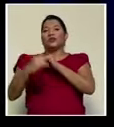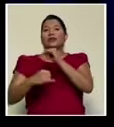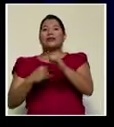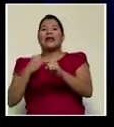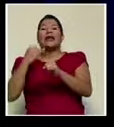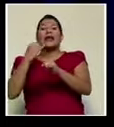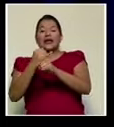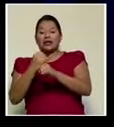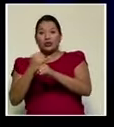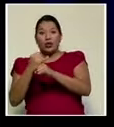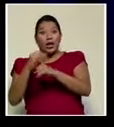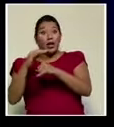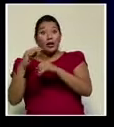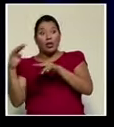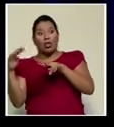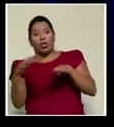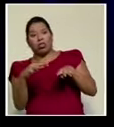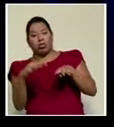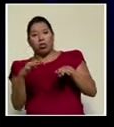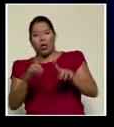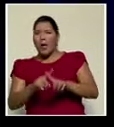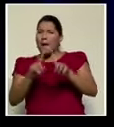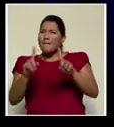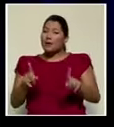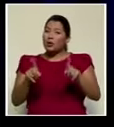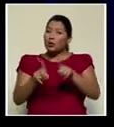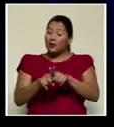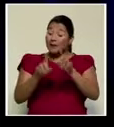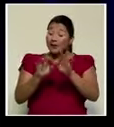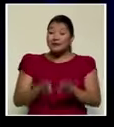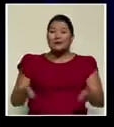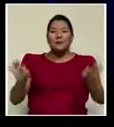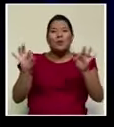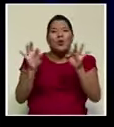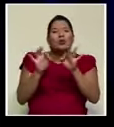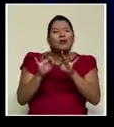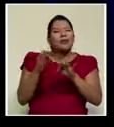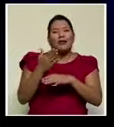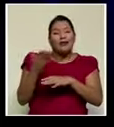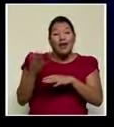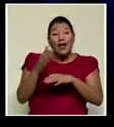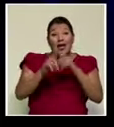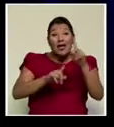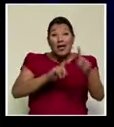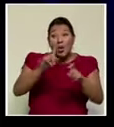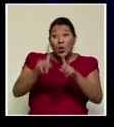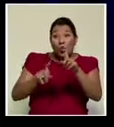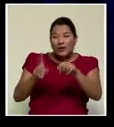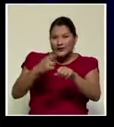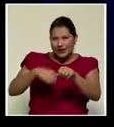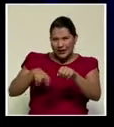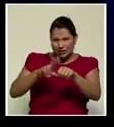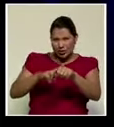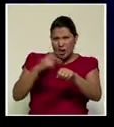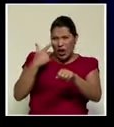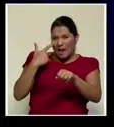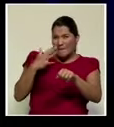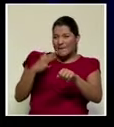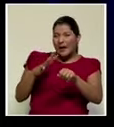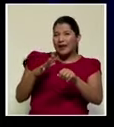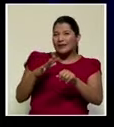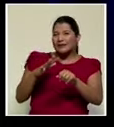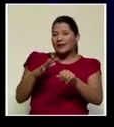internacional, y que me parece que eso es importante, pero también, por otro lado, es un tema de que las encuestas nacionales, que por ahí la pusieron sobre el tapete, de